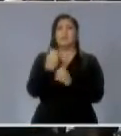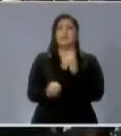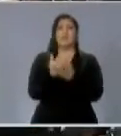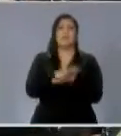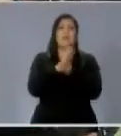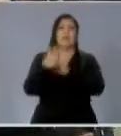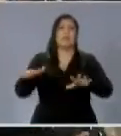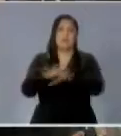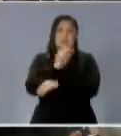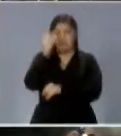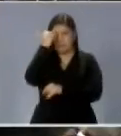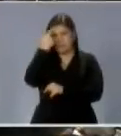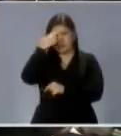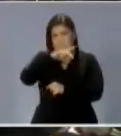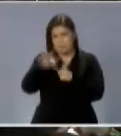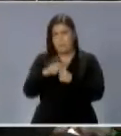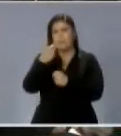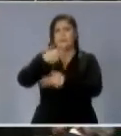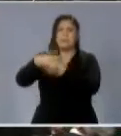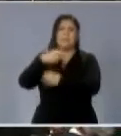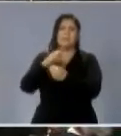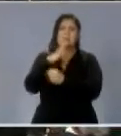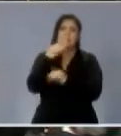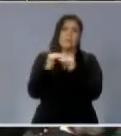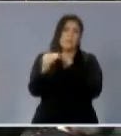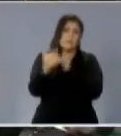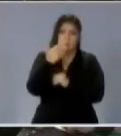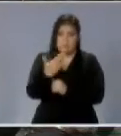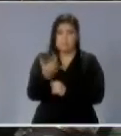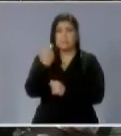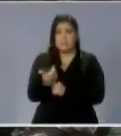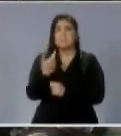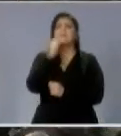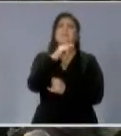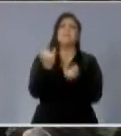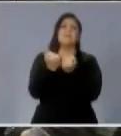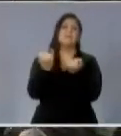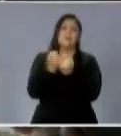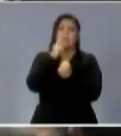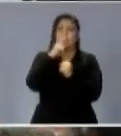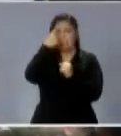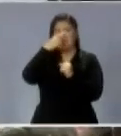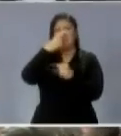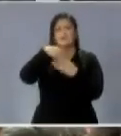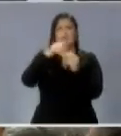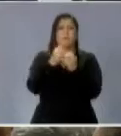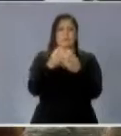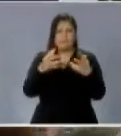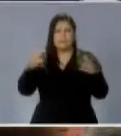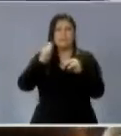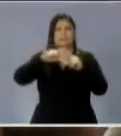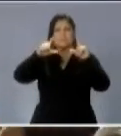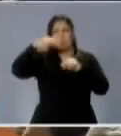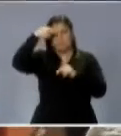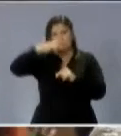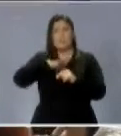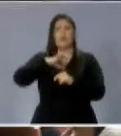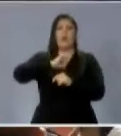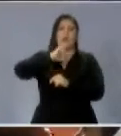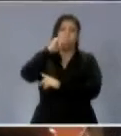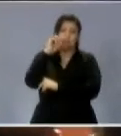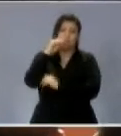abrió espacio para la autocrítica. Aseveró que no lograron, textualmente, no logramos la paz.